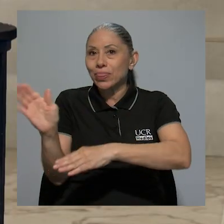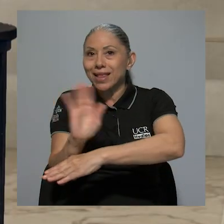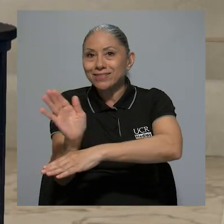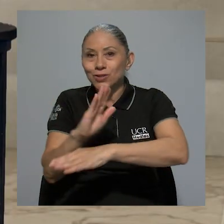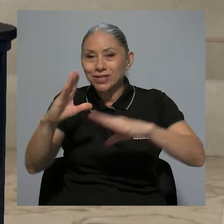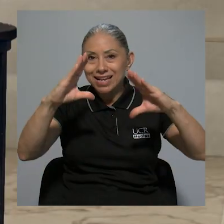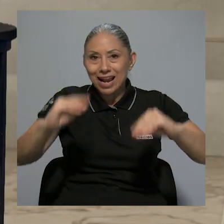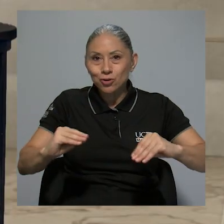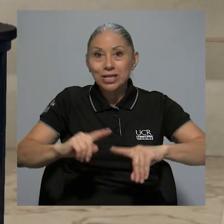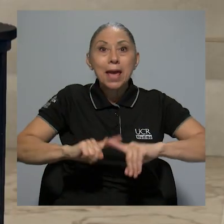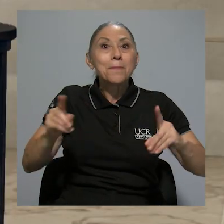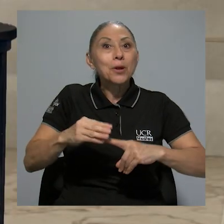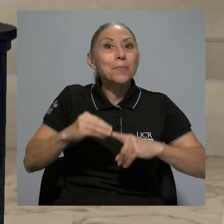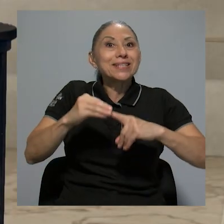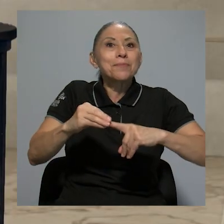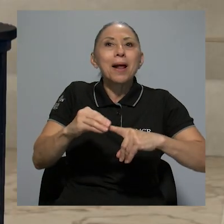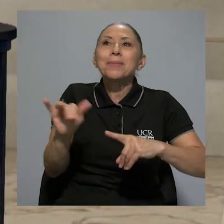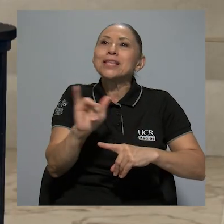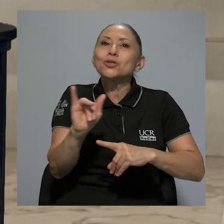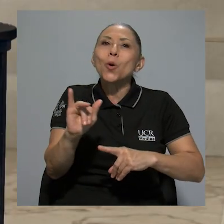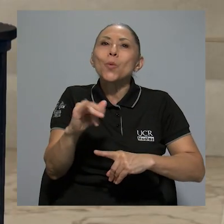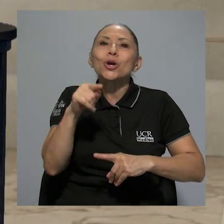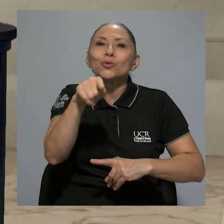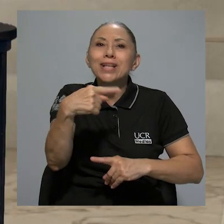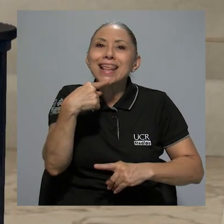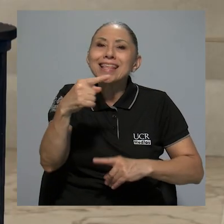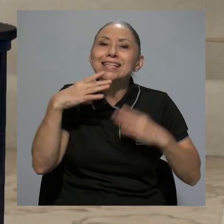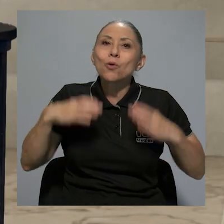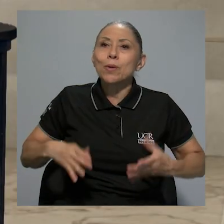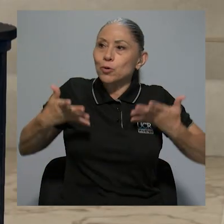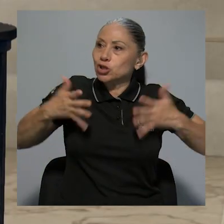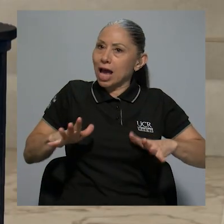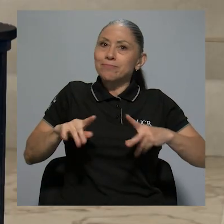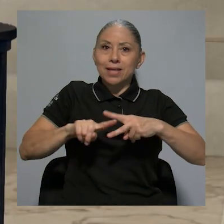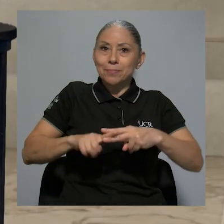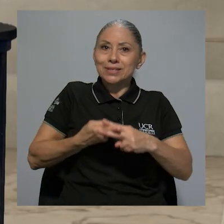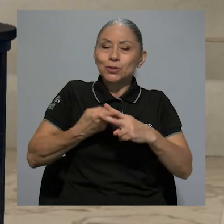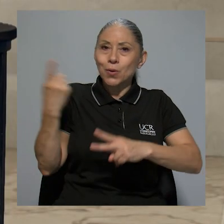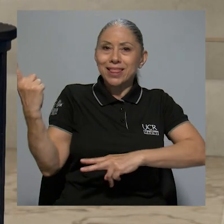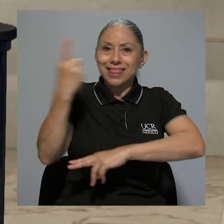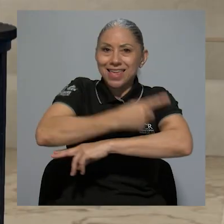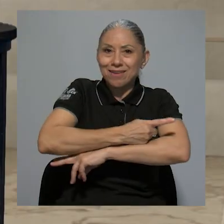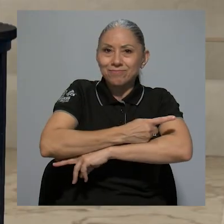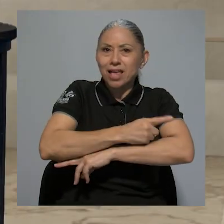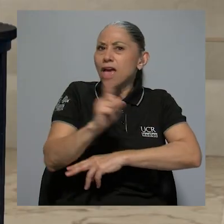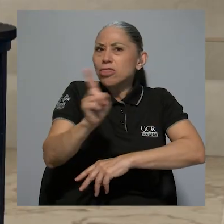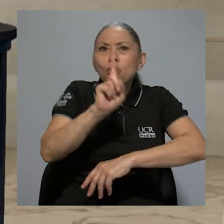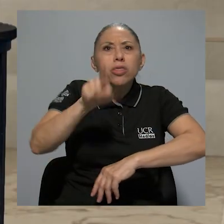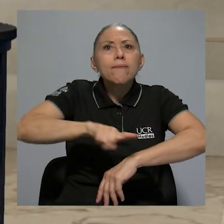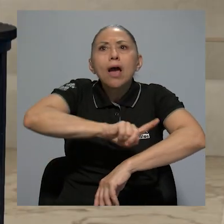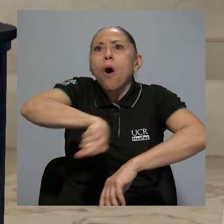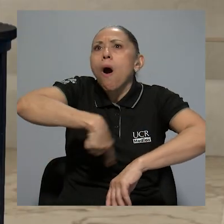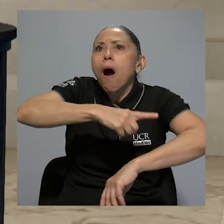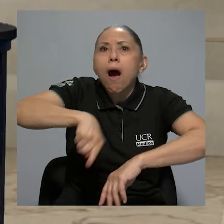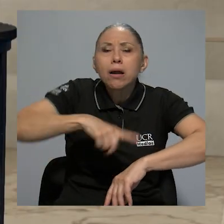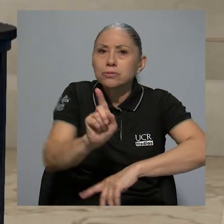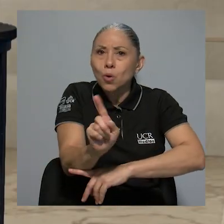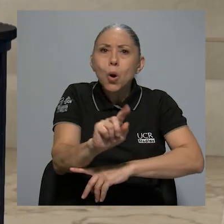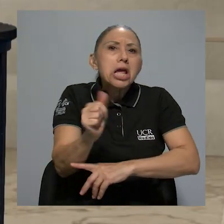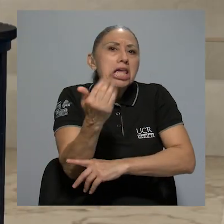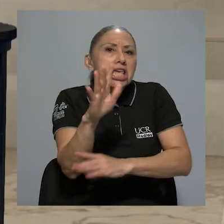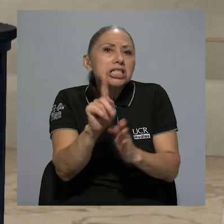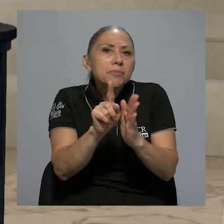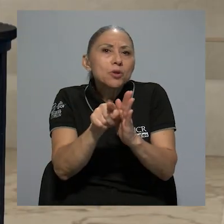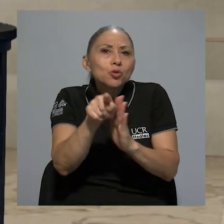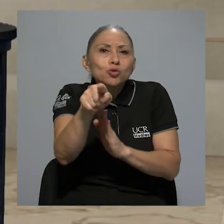Pero sobre todo esa señal de decirle a usted, a su cuerpo, ya empezó el día, y no tienen que ser demasiadas horas. O sea, puede ser 15 minutos que